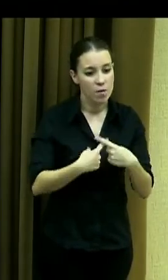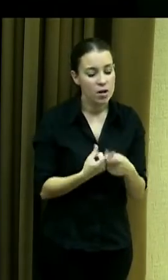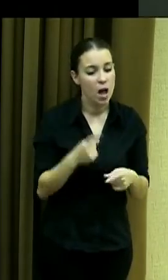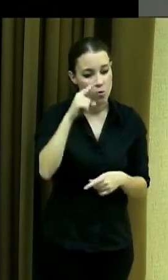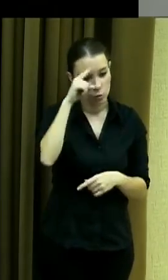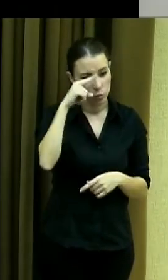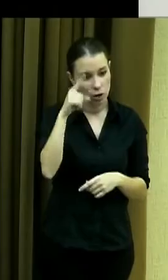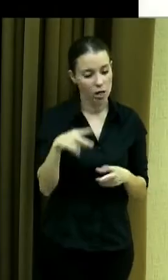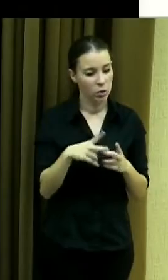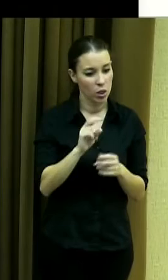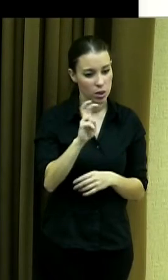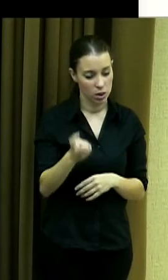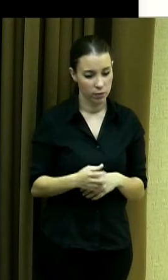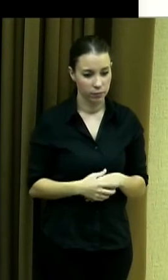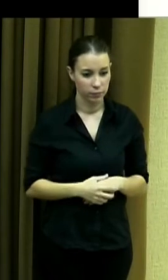etc.